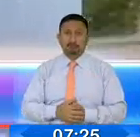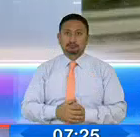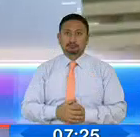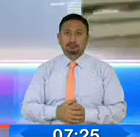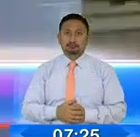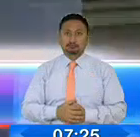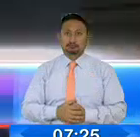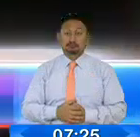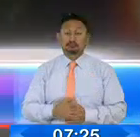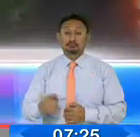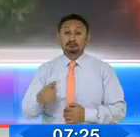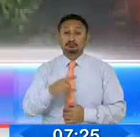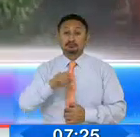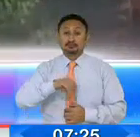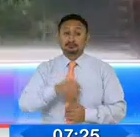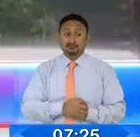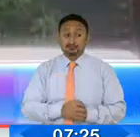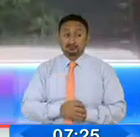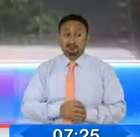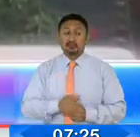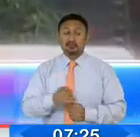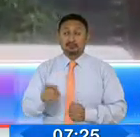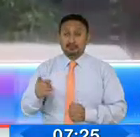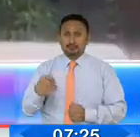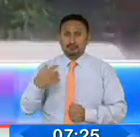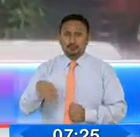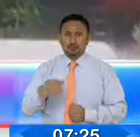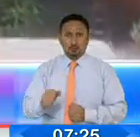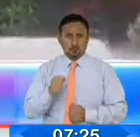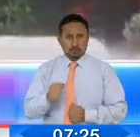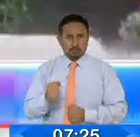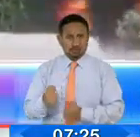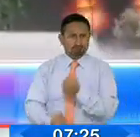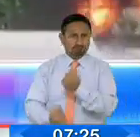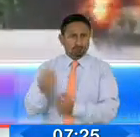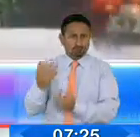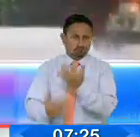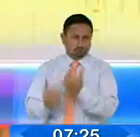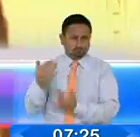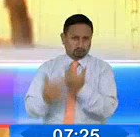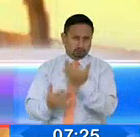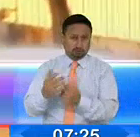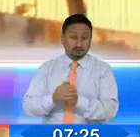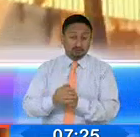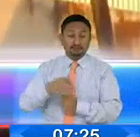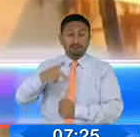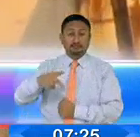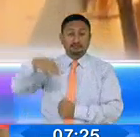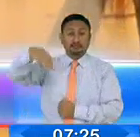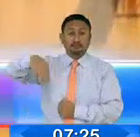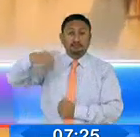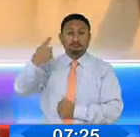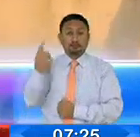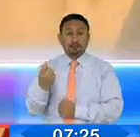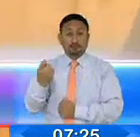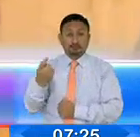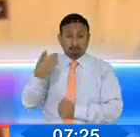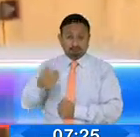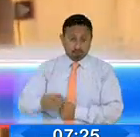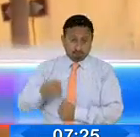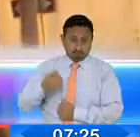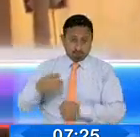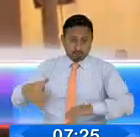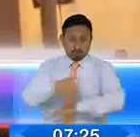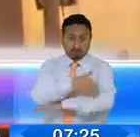Daba a entender que había un incendio de gran magnitud. Y en efecto, este siniestro se produjo en el kilómetro 11 de la vía Adaule, en el